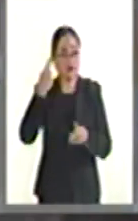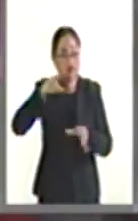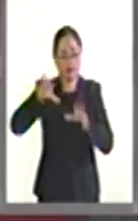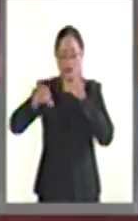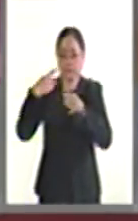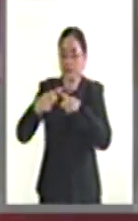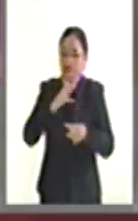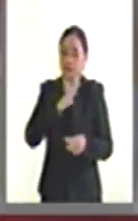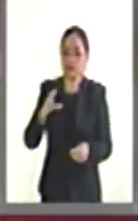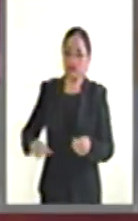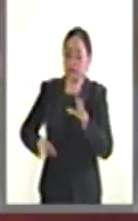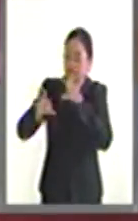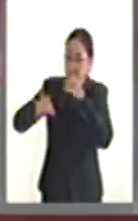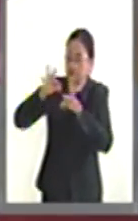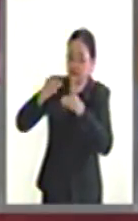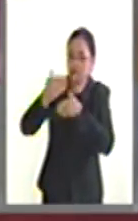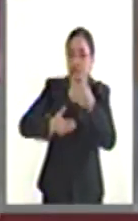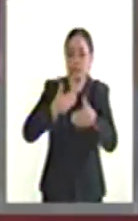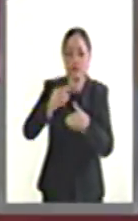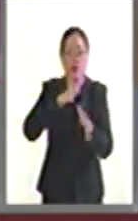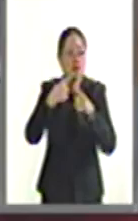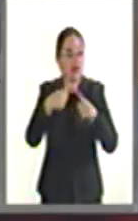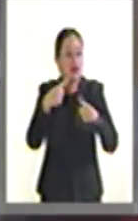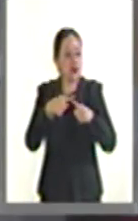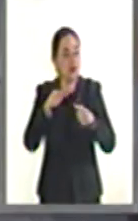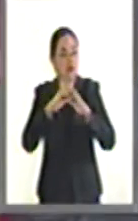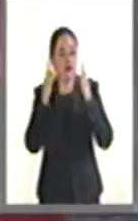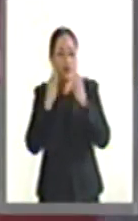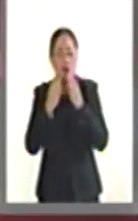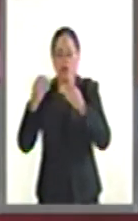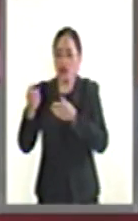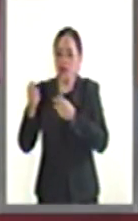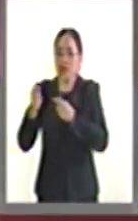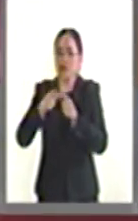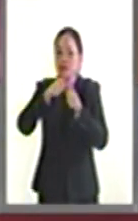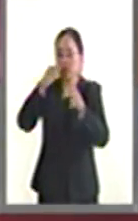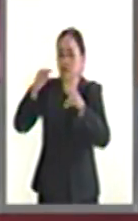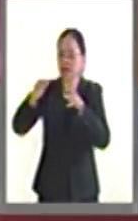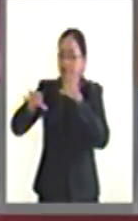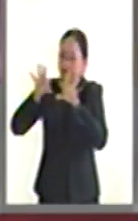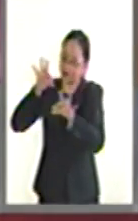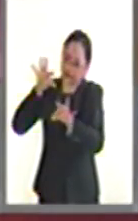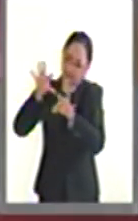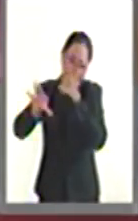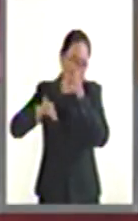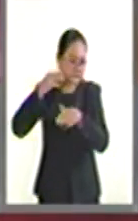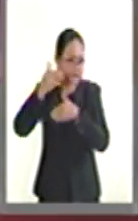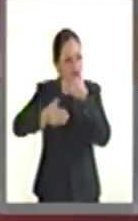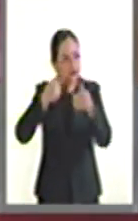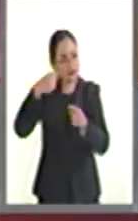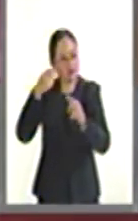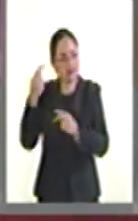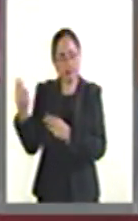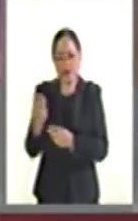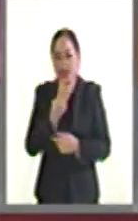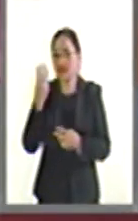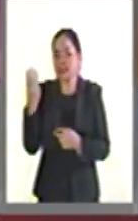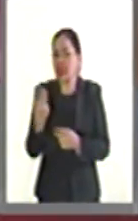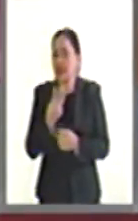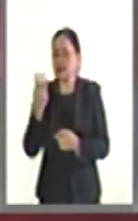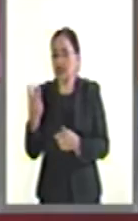de candidatos, que pasó por diversos filtros antes de llegar a las ternas conformadas para comparecer en este recinto